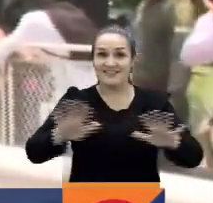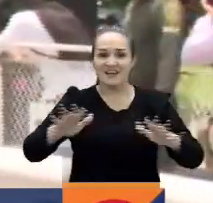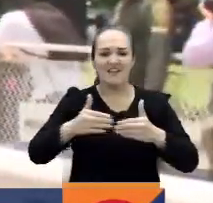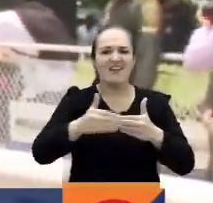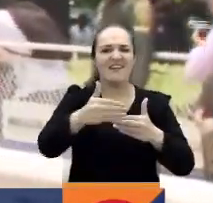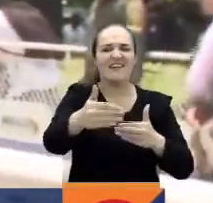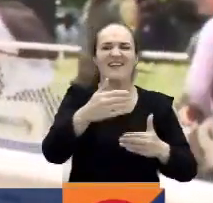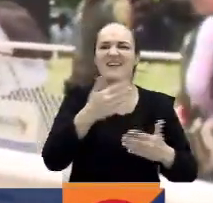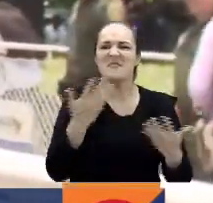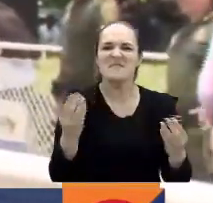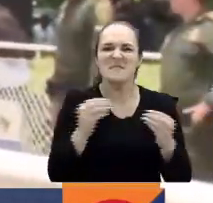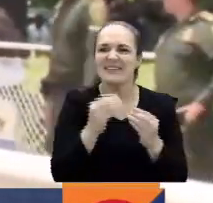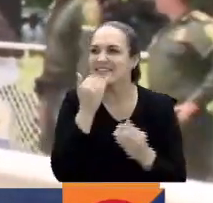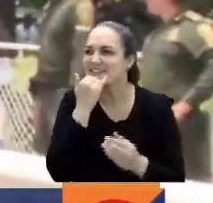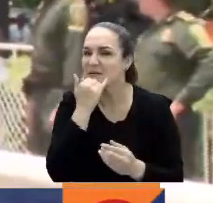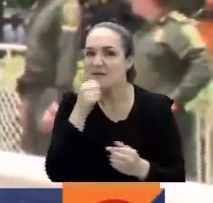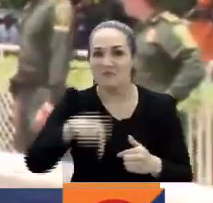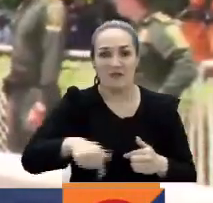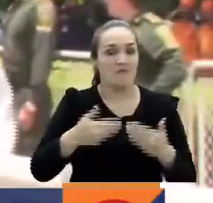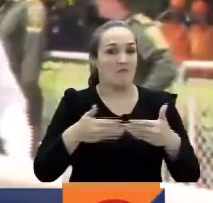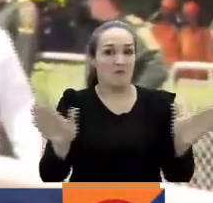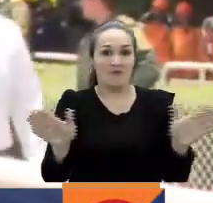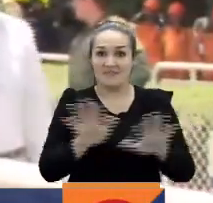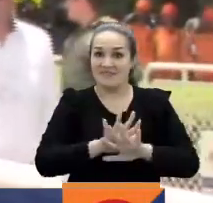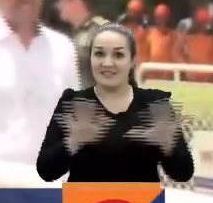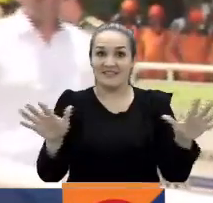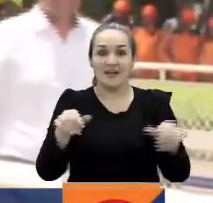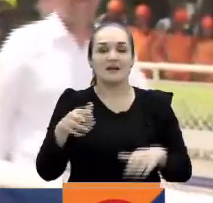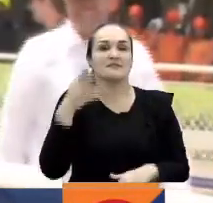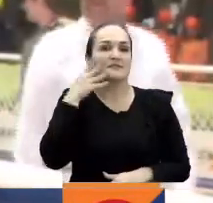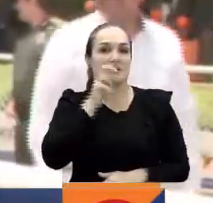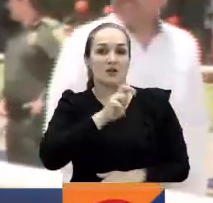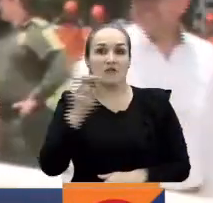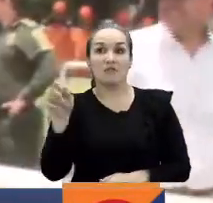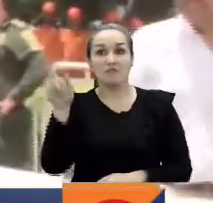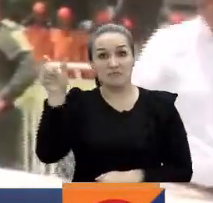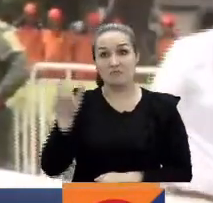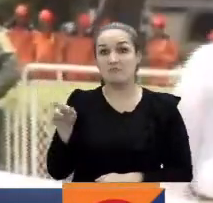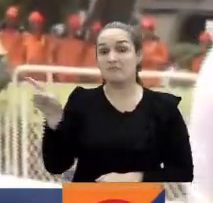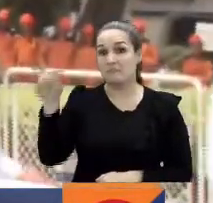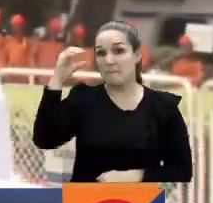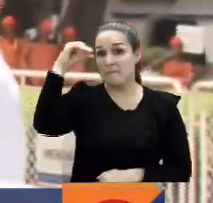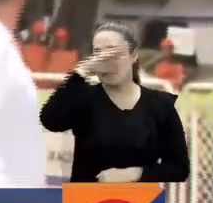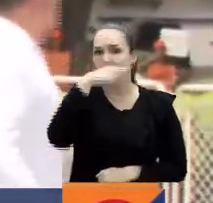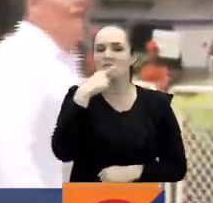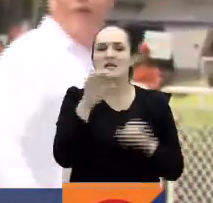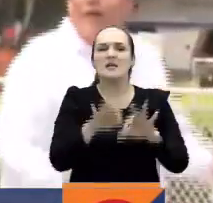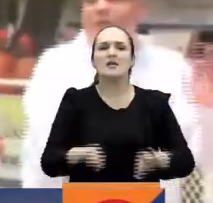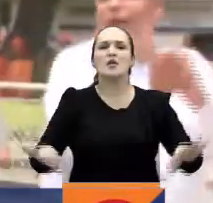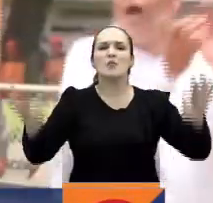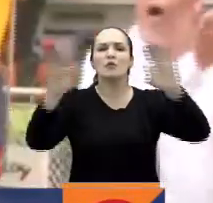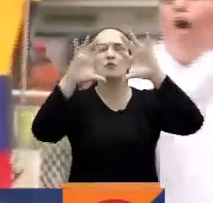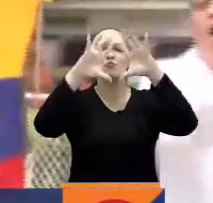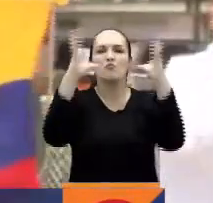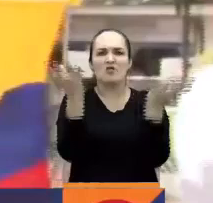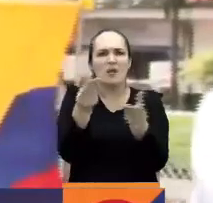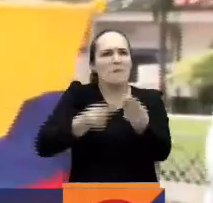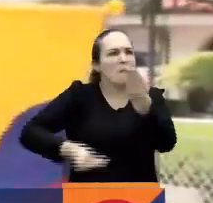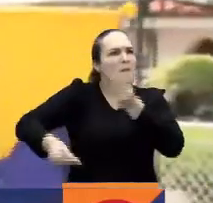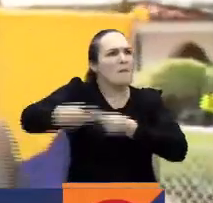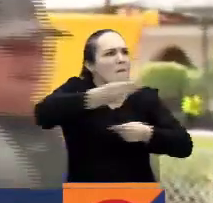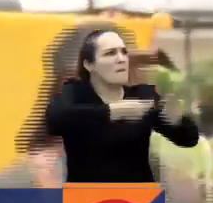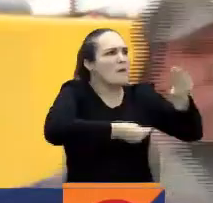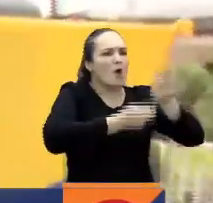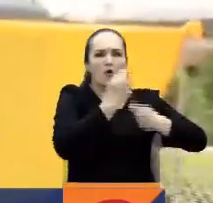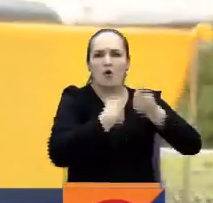o a los pasos fronterizos aquí con Norte de Santander. Habló de la importancia de la globalización, ese intercambio comercial y económico. Veamos lo que